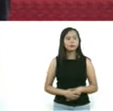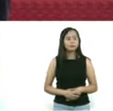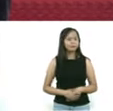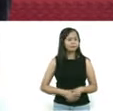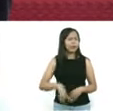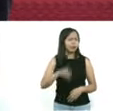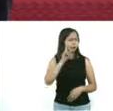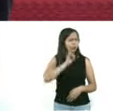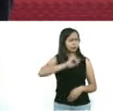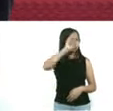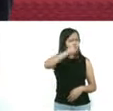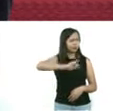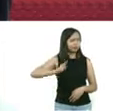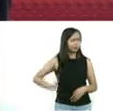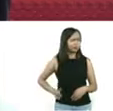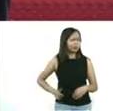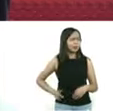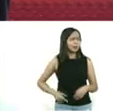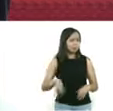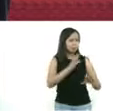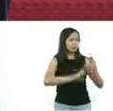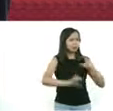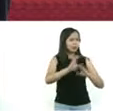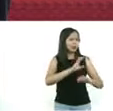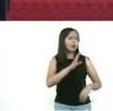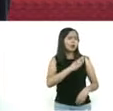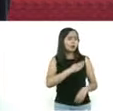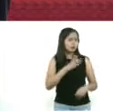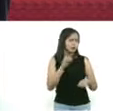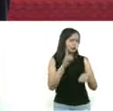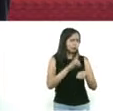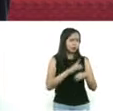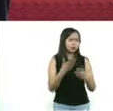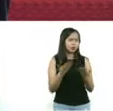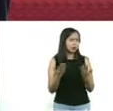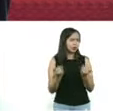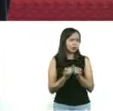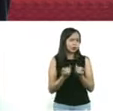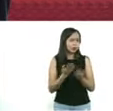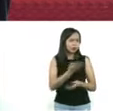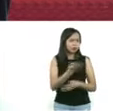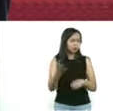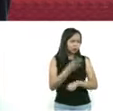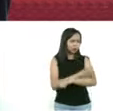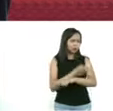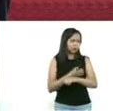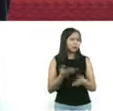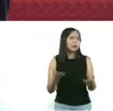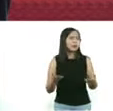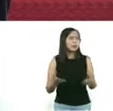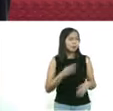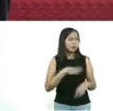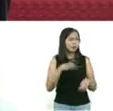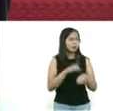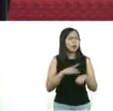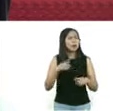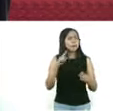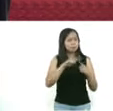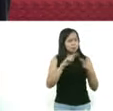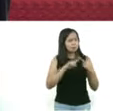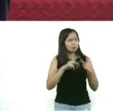Jefa de gobierno, buenos días a los funcionarios, qué gusto verlos. Pues tengo dos preguntas. La primera